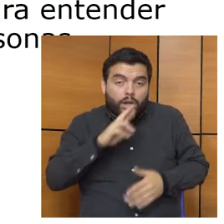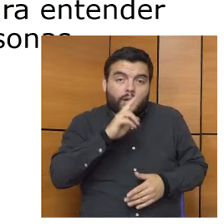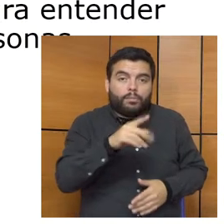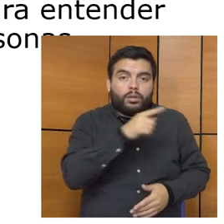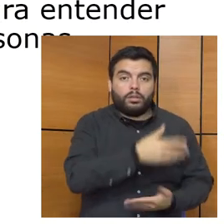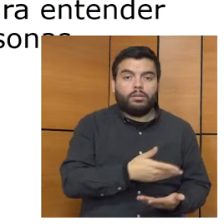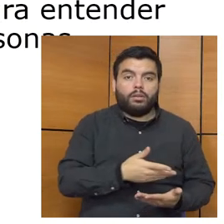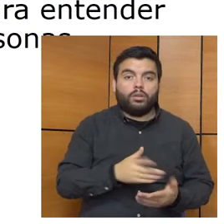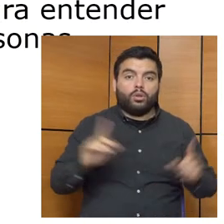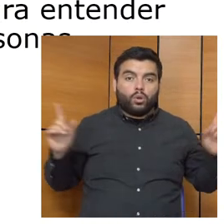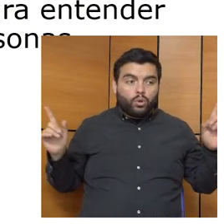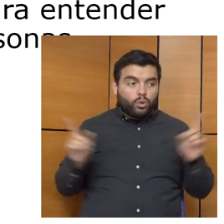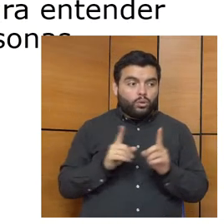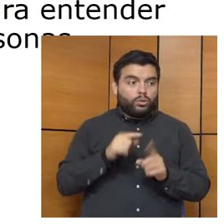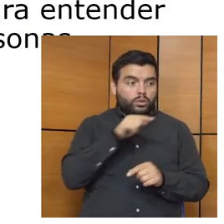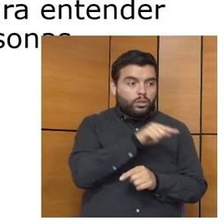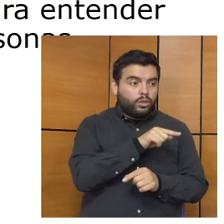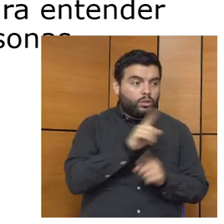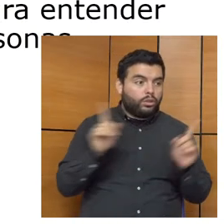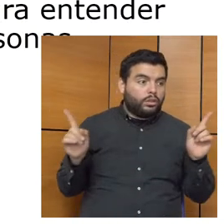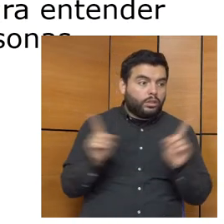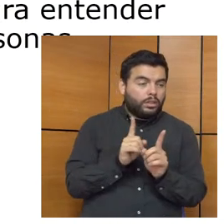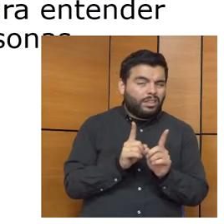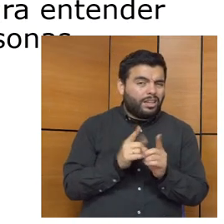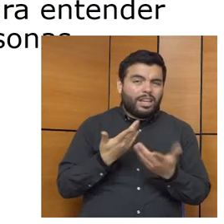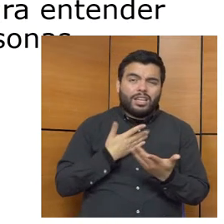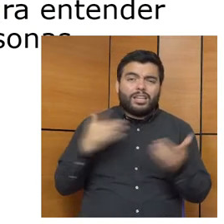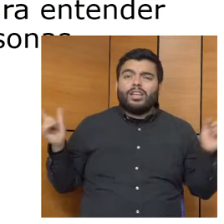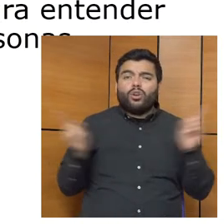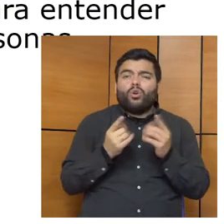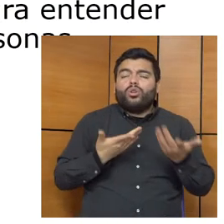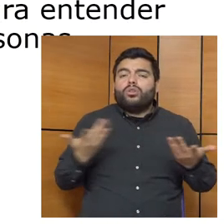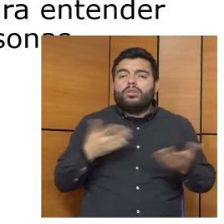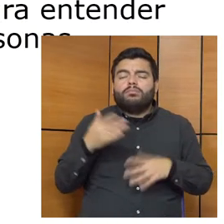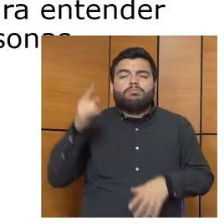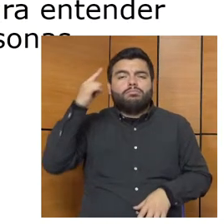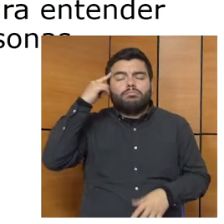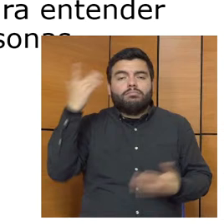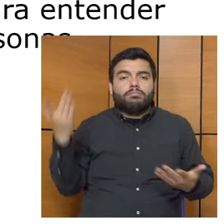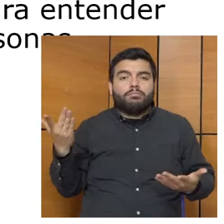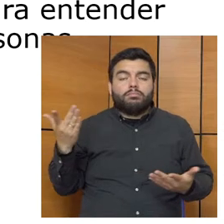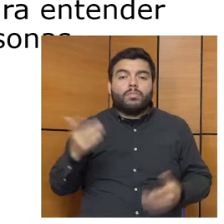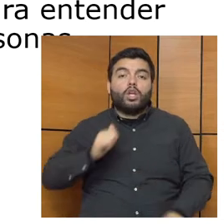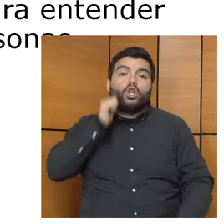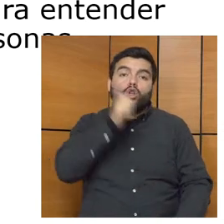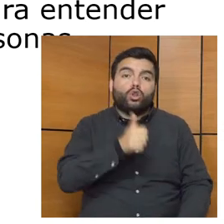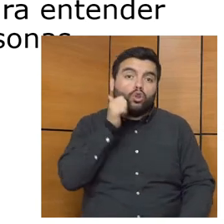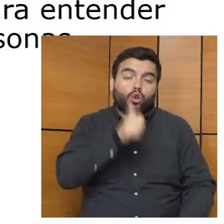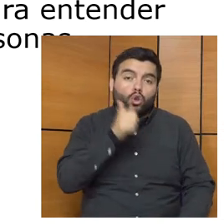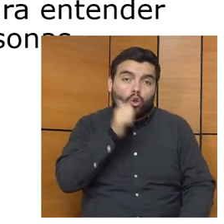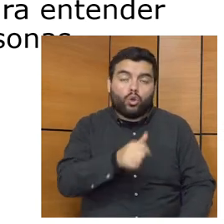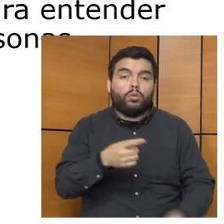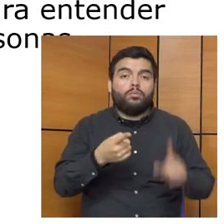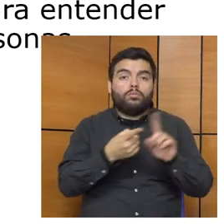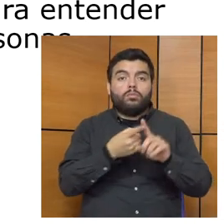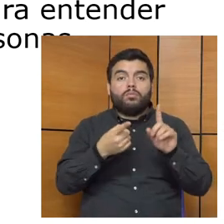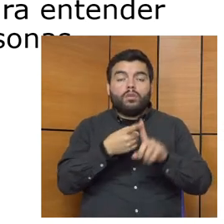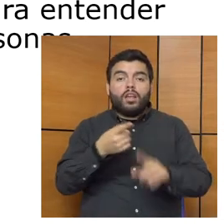Y con esto terminamos. O sea, ¿qué conclusiones hacemos con esto? Bueno, el hábito, la conexión facilitadora y la